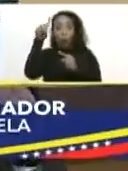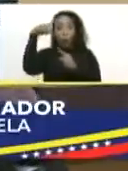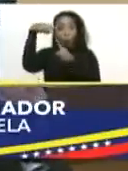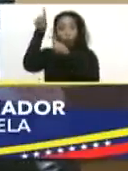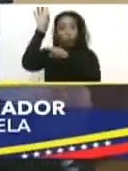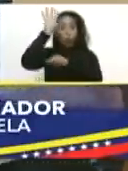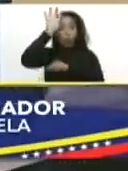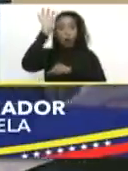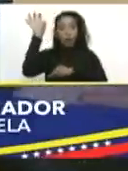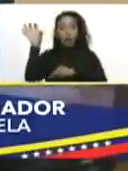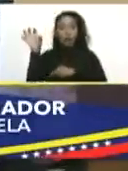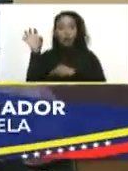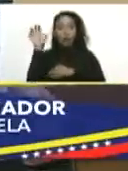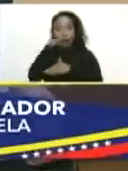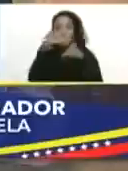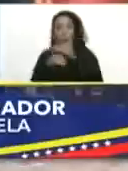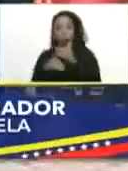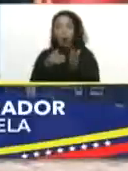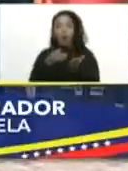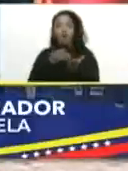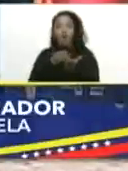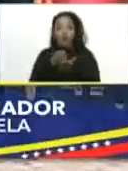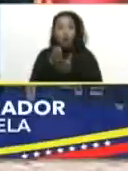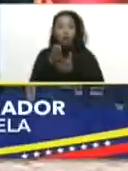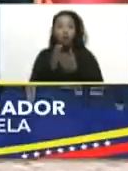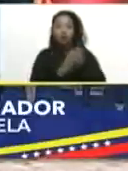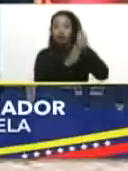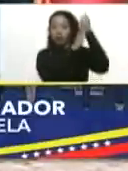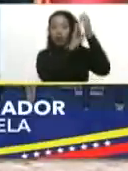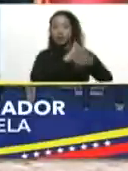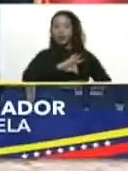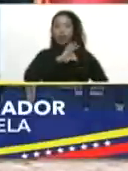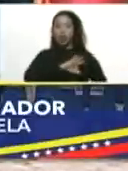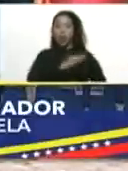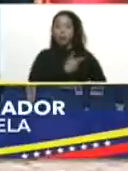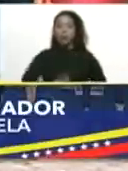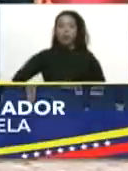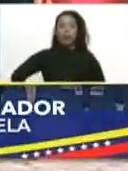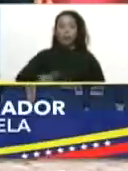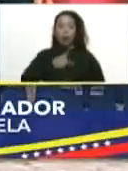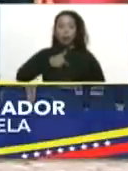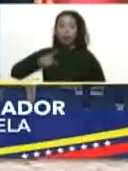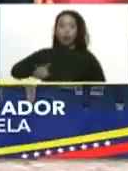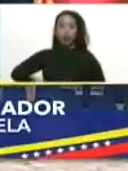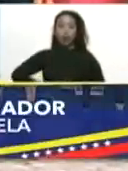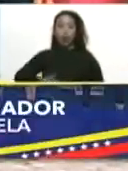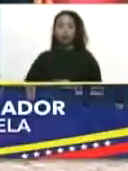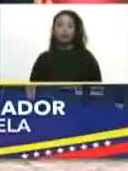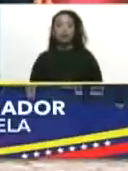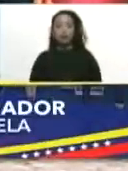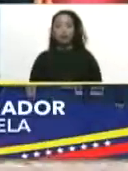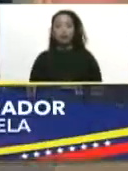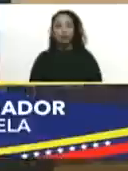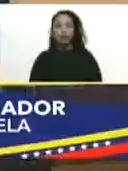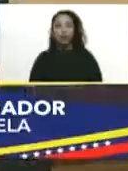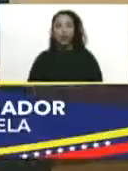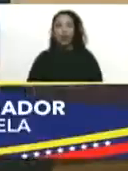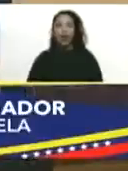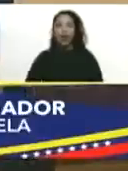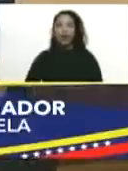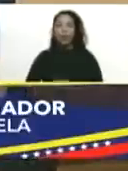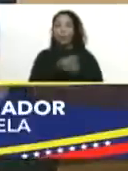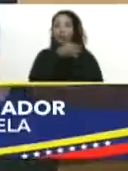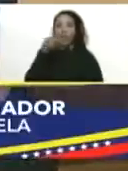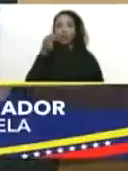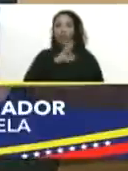el firme liderazgo del excelentísimo señor presidente Xi Jinping y el excelentísimo señor